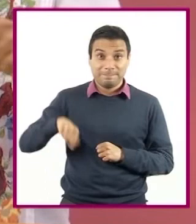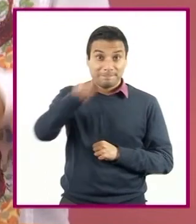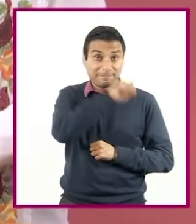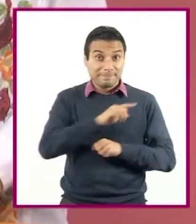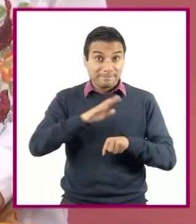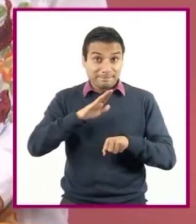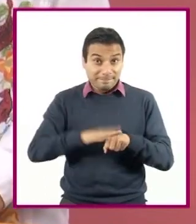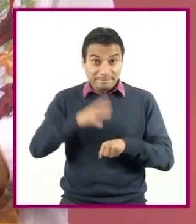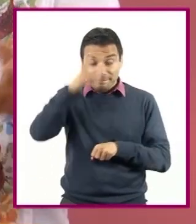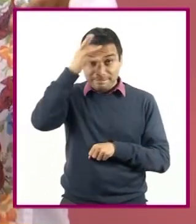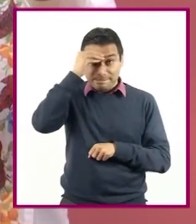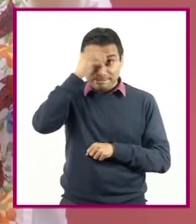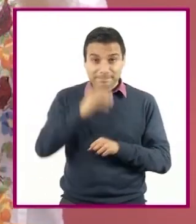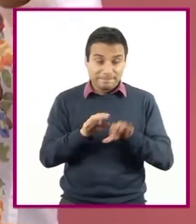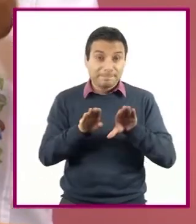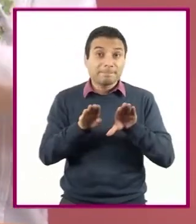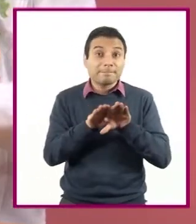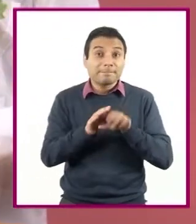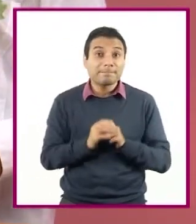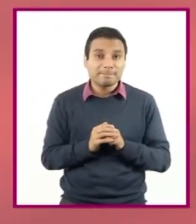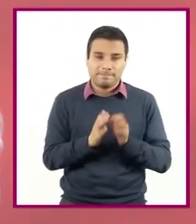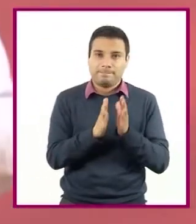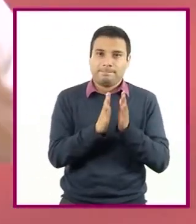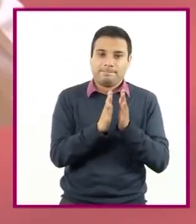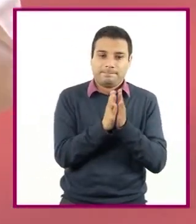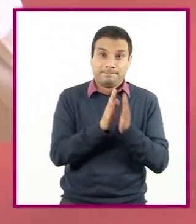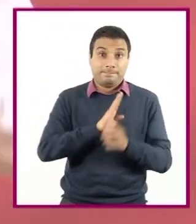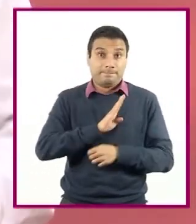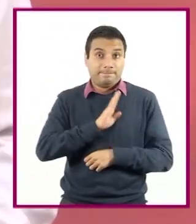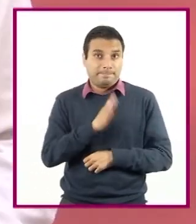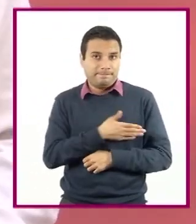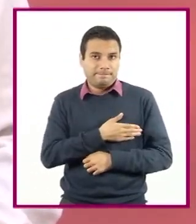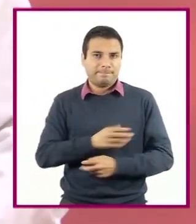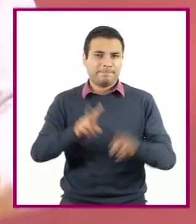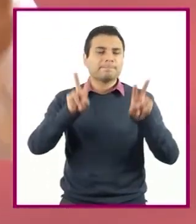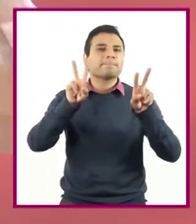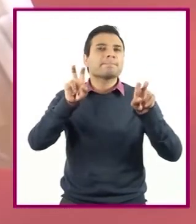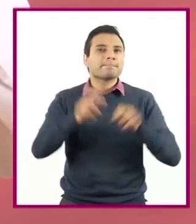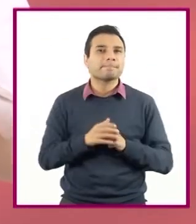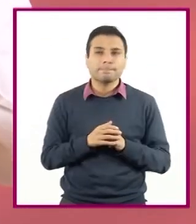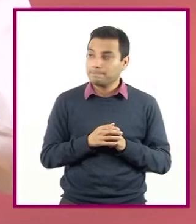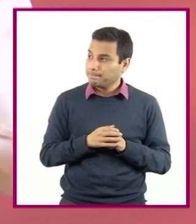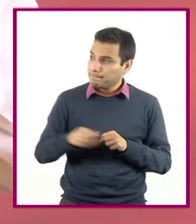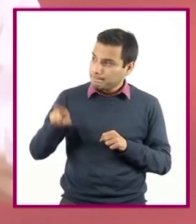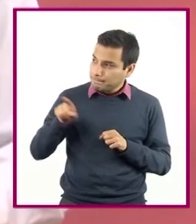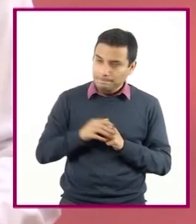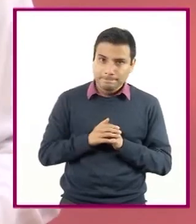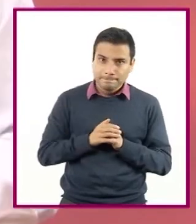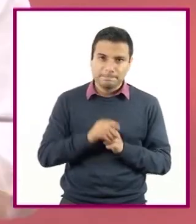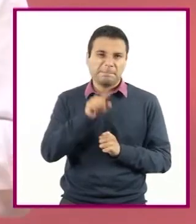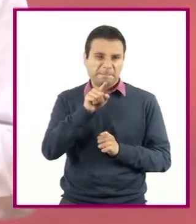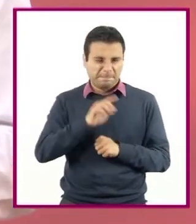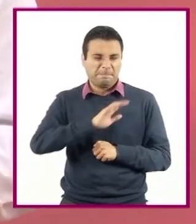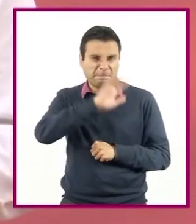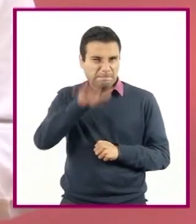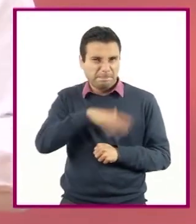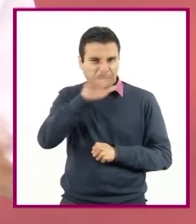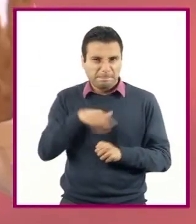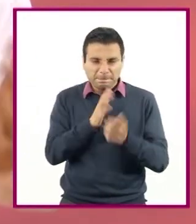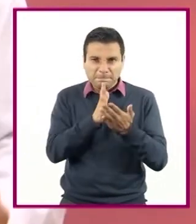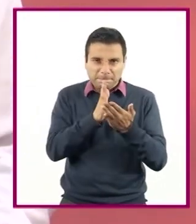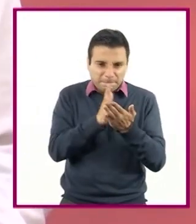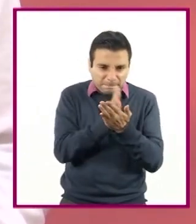que vimos en esta sesión, localicen en sus libros de texto el aprendizaje esperado. Identifica la forma en que la